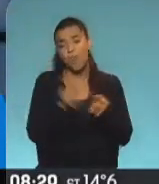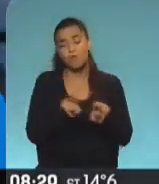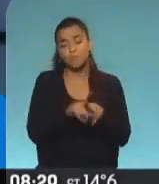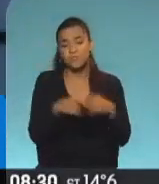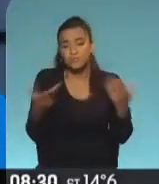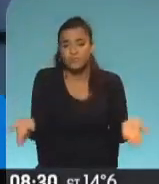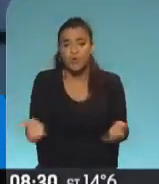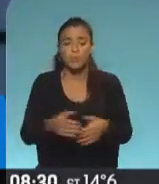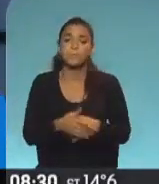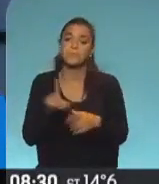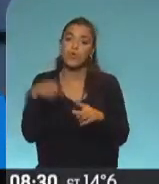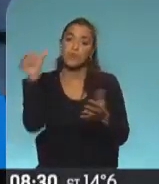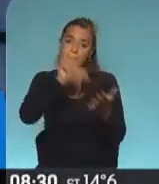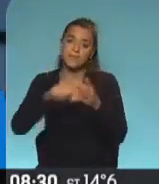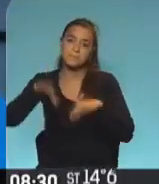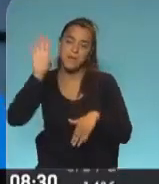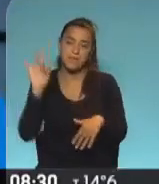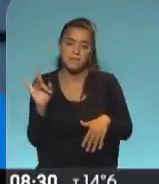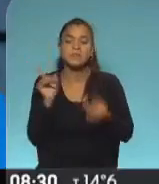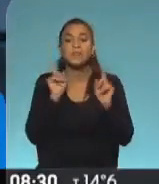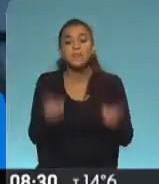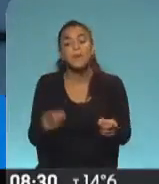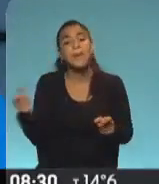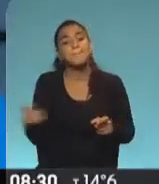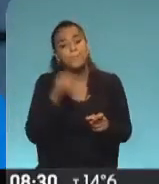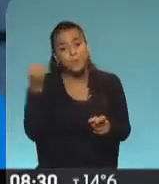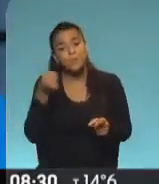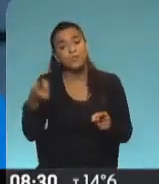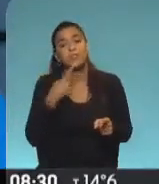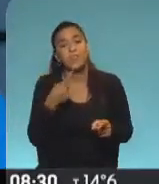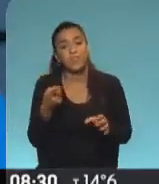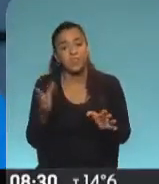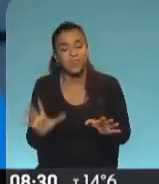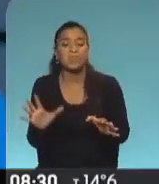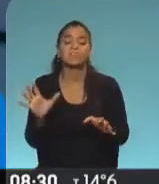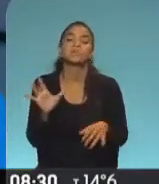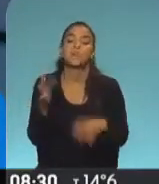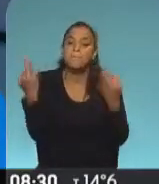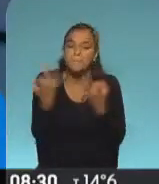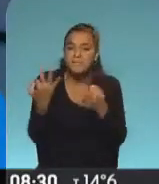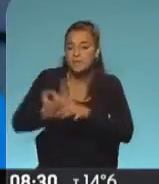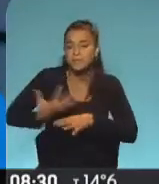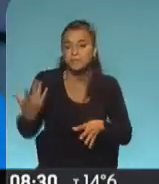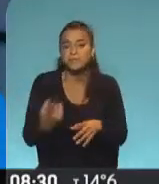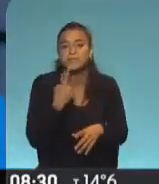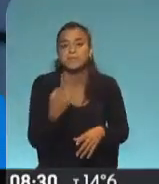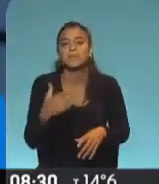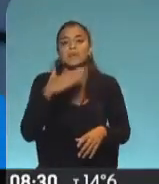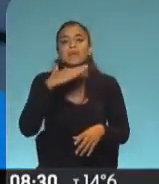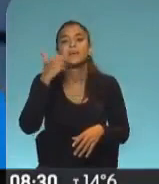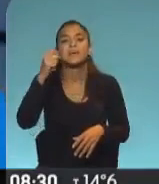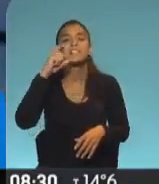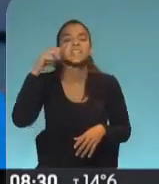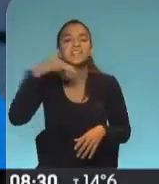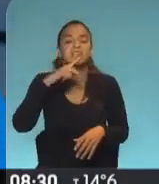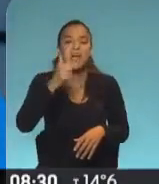países se hace más complejo. Fue muy importante, dicen las crónicas de los especialistas, el liderazgo de Jacinda